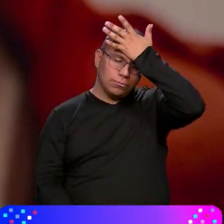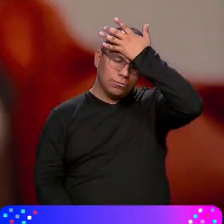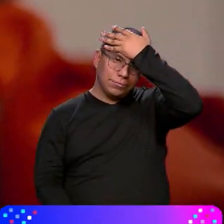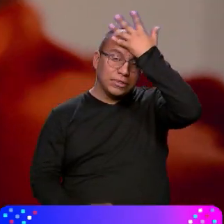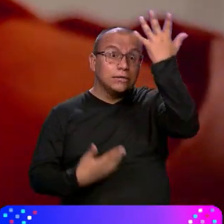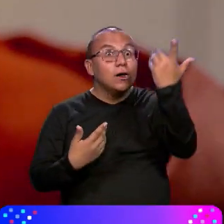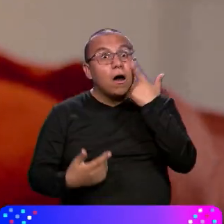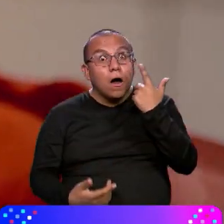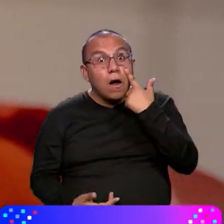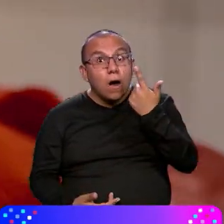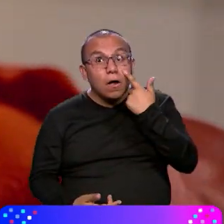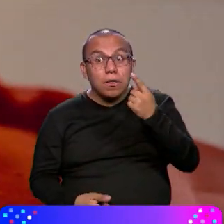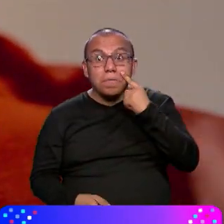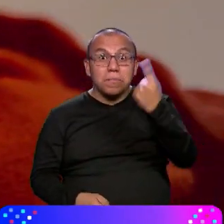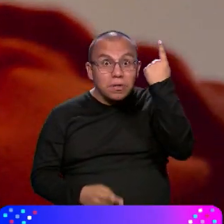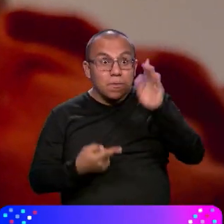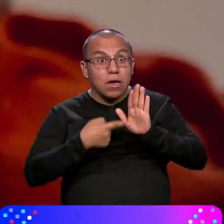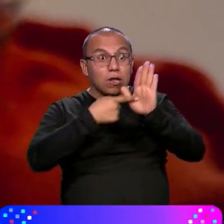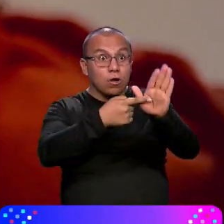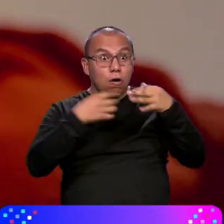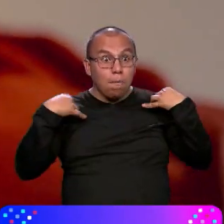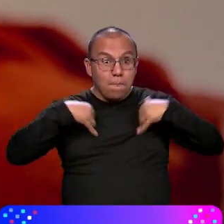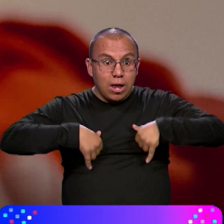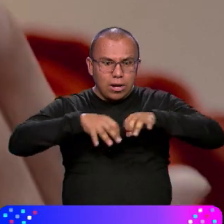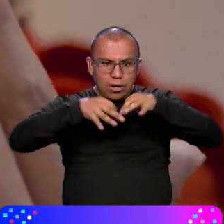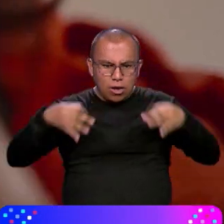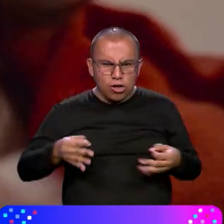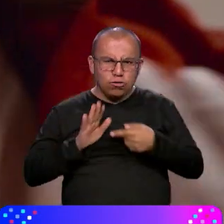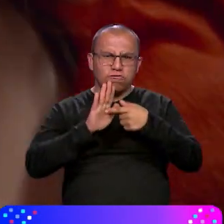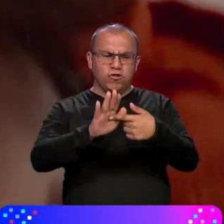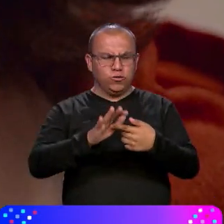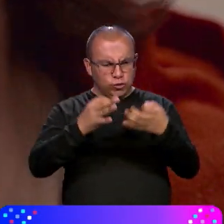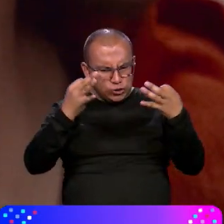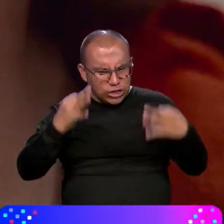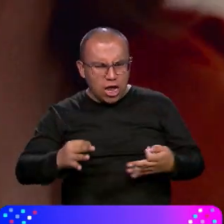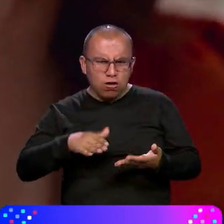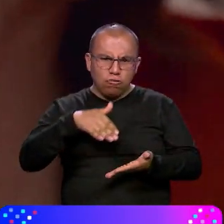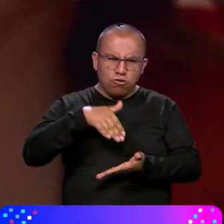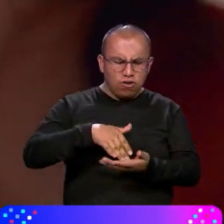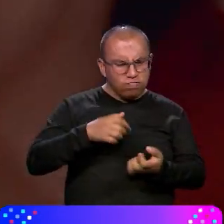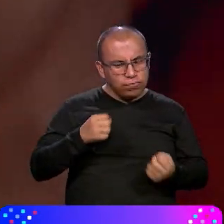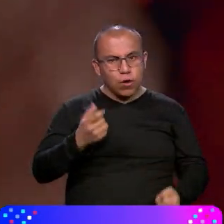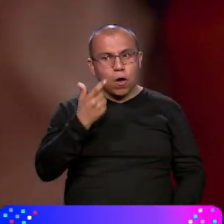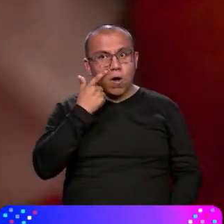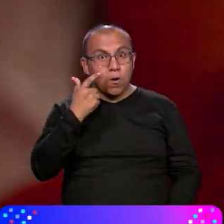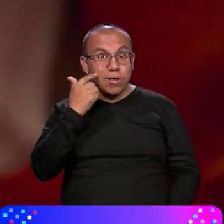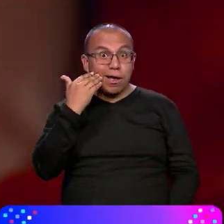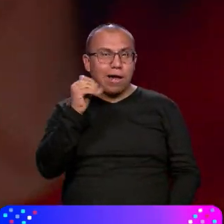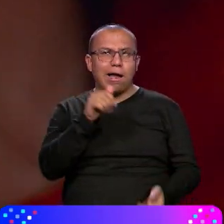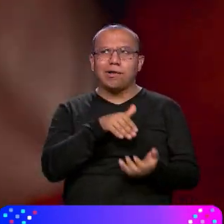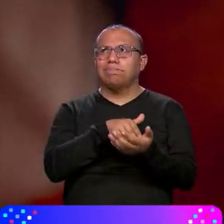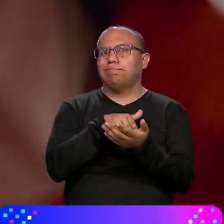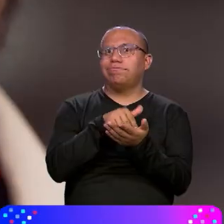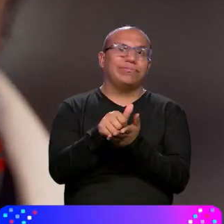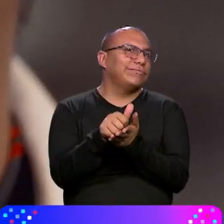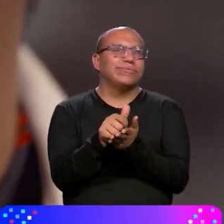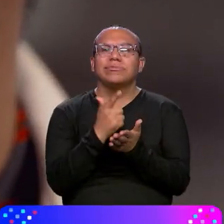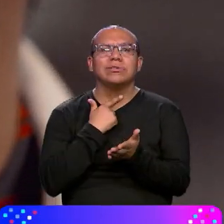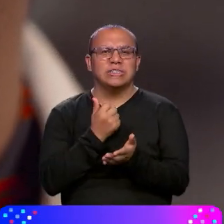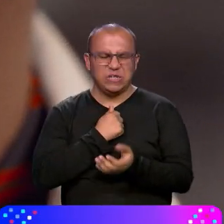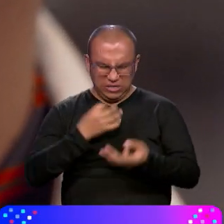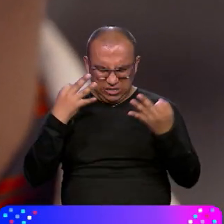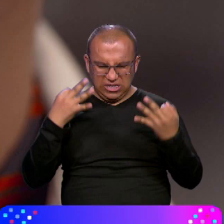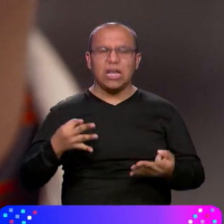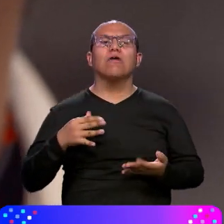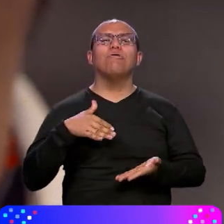Hermano, sea el primero en vaciar usted su maleta. Eso lo hace ver como un man seguro. Y no hay nada que les mate a las nenas que un man